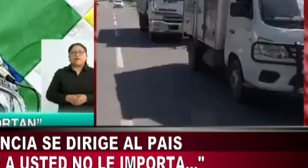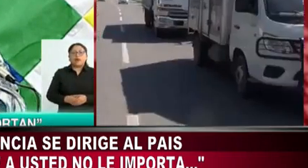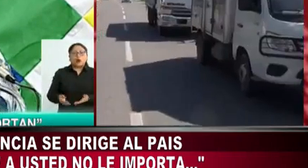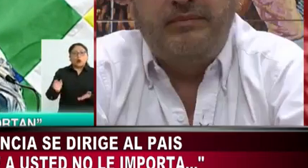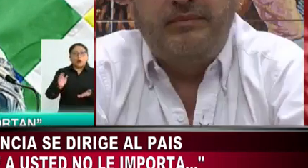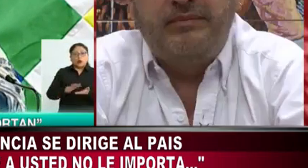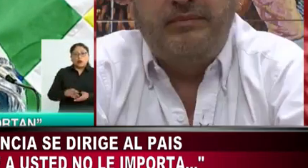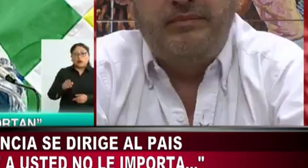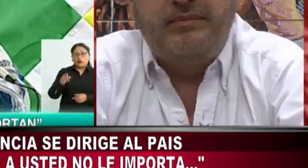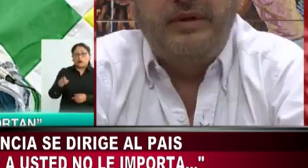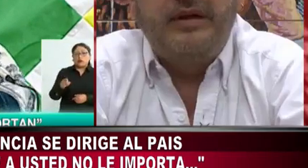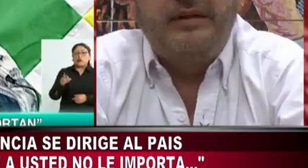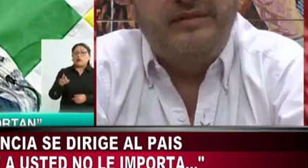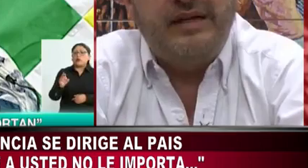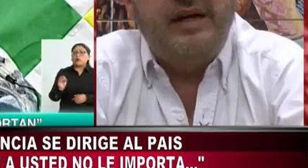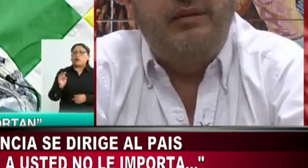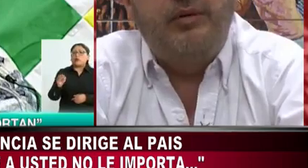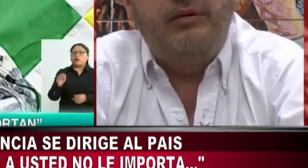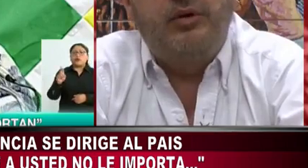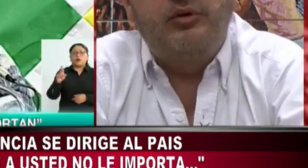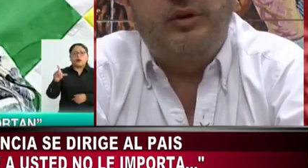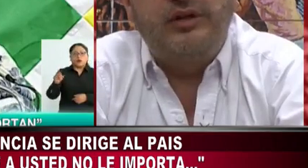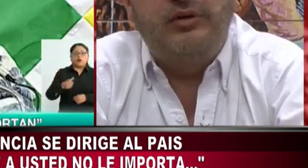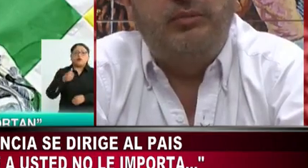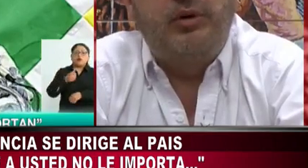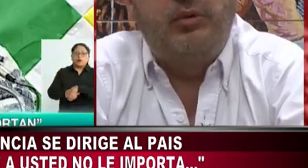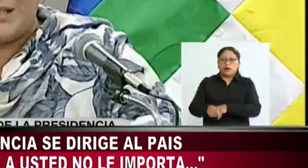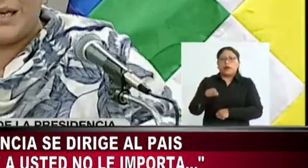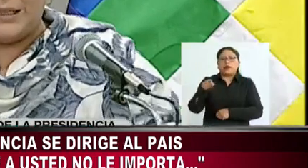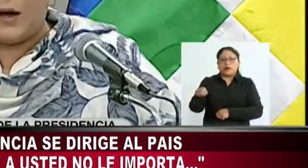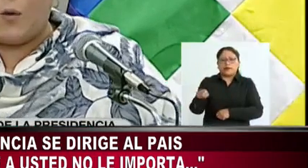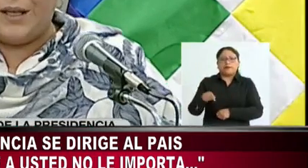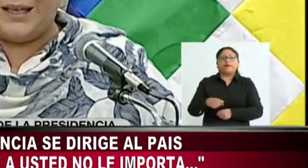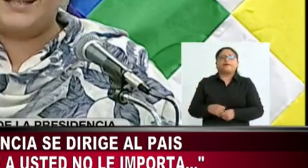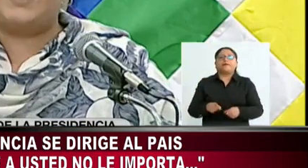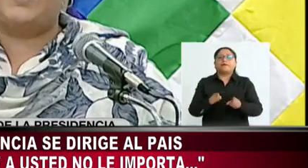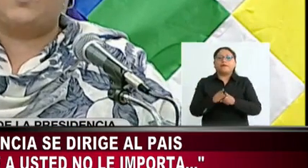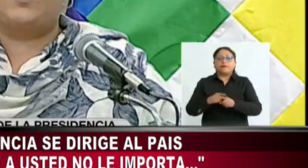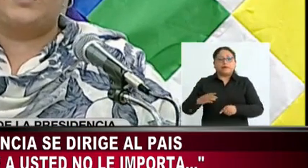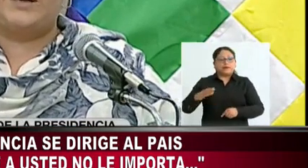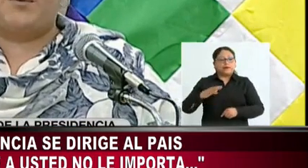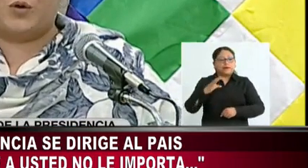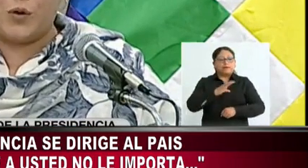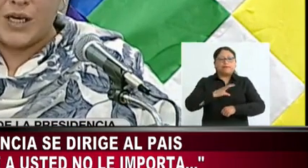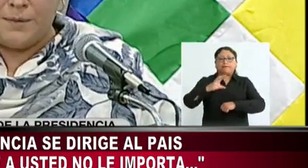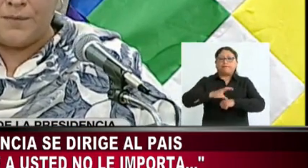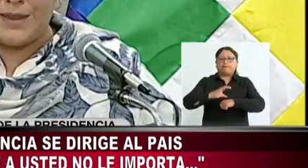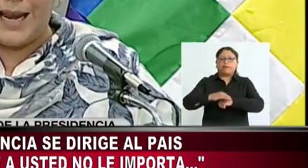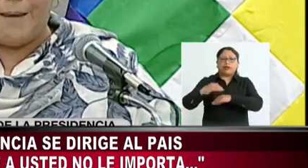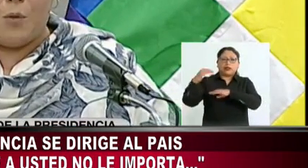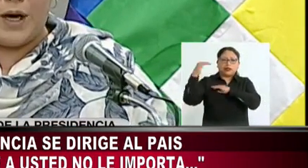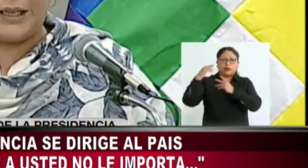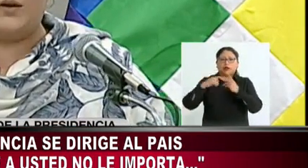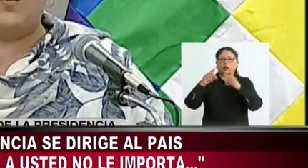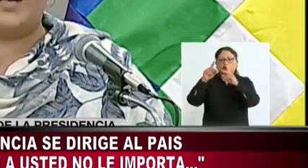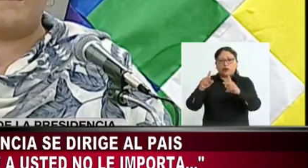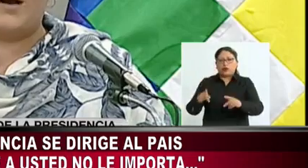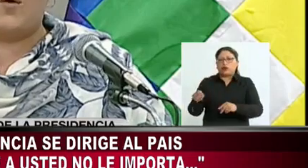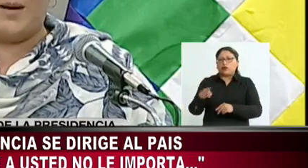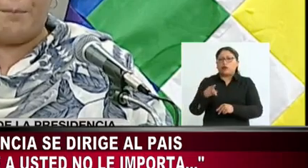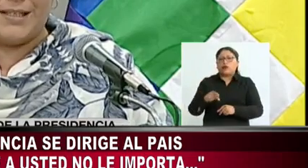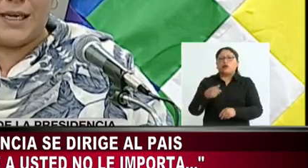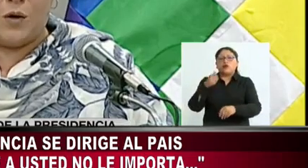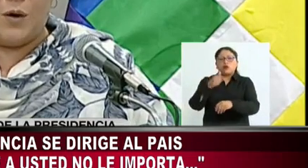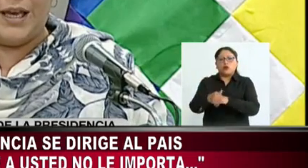Usted es responsable, junto al presidente del Comité Cívico de Potosí, de la muerte de un